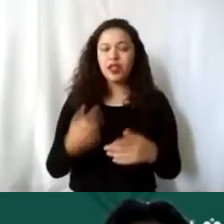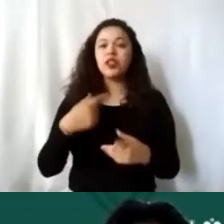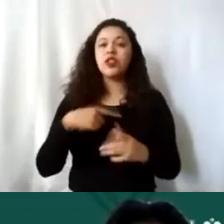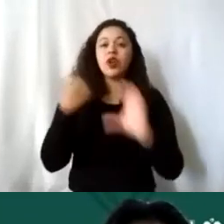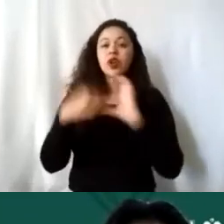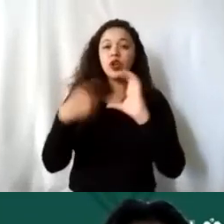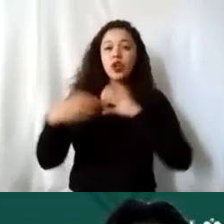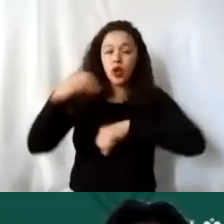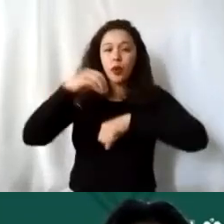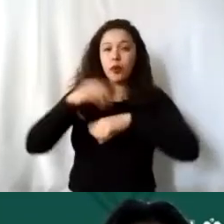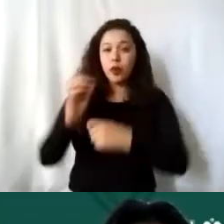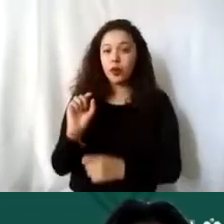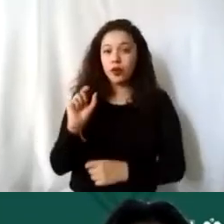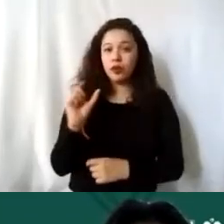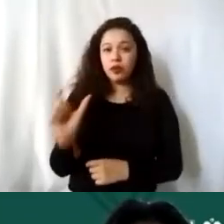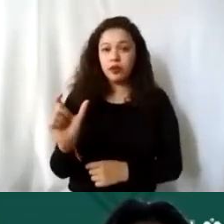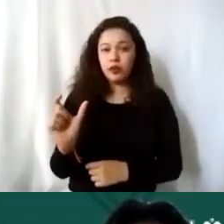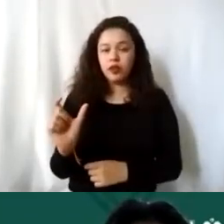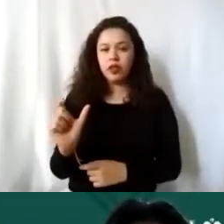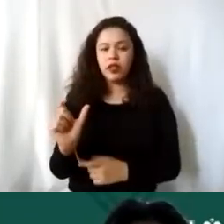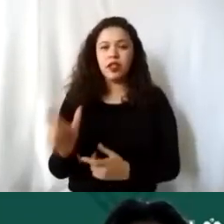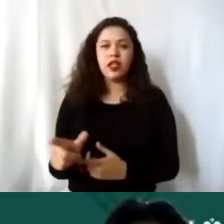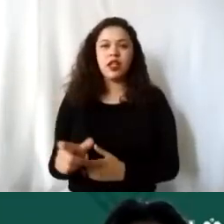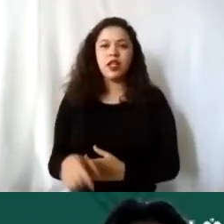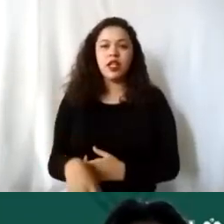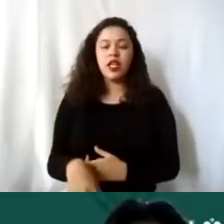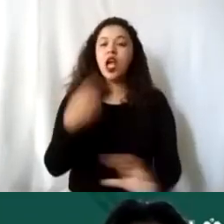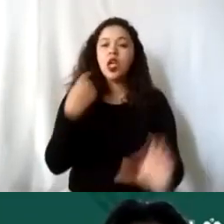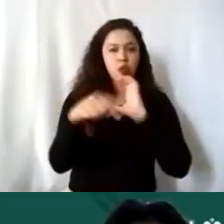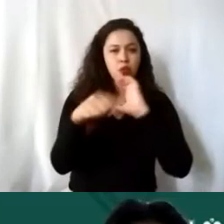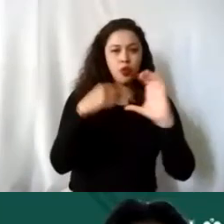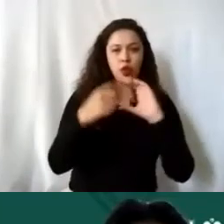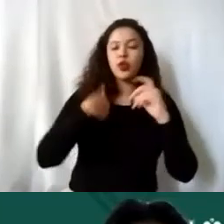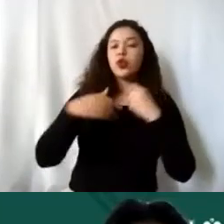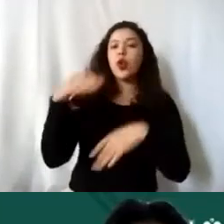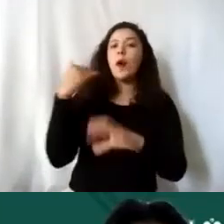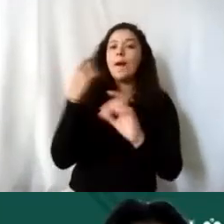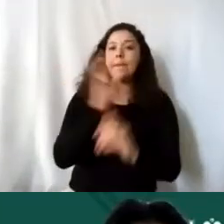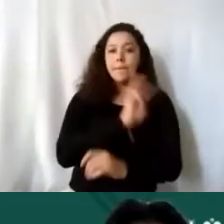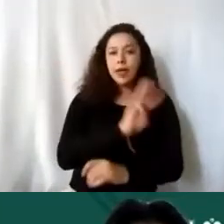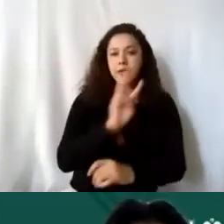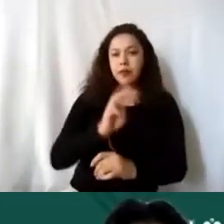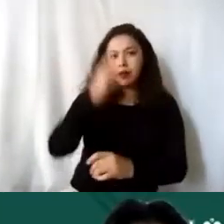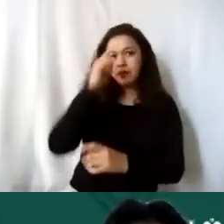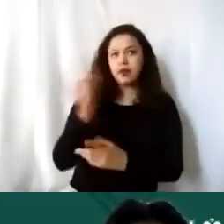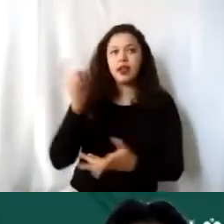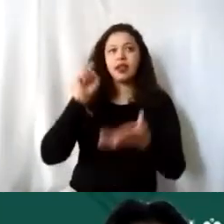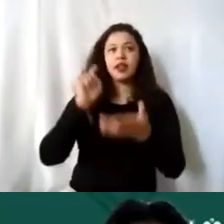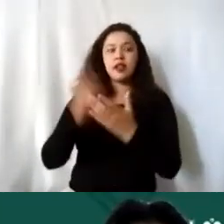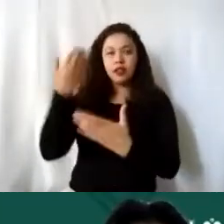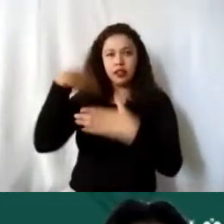electrónico. De cualquier manera, es el correo a través del cual les hago llegar el enlace a estas actividades, que